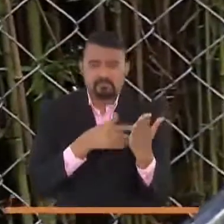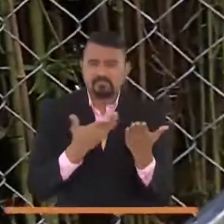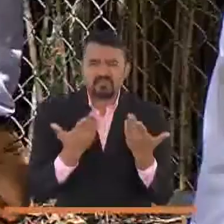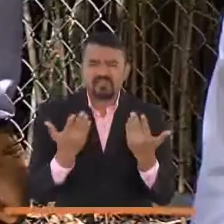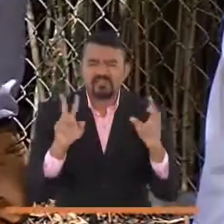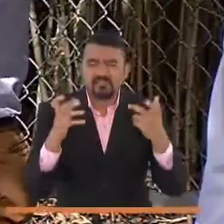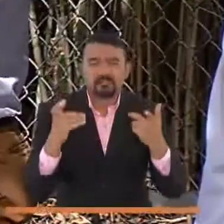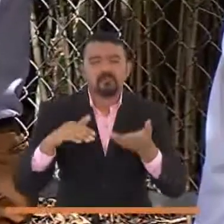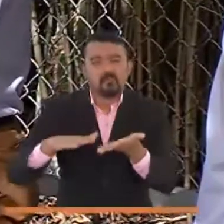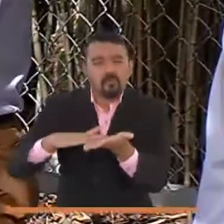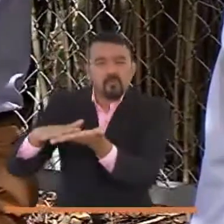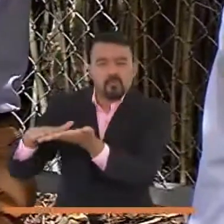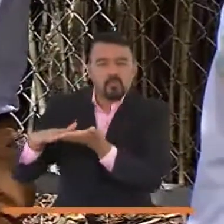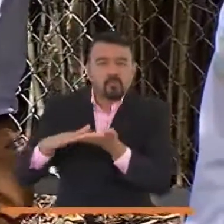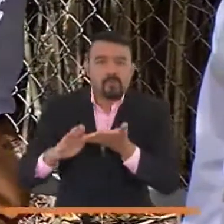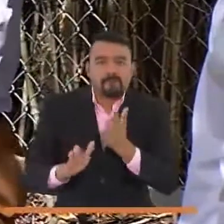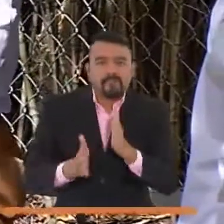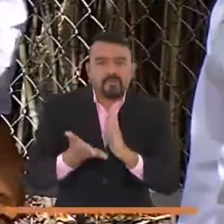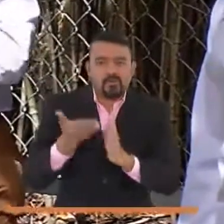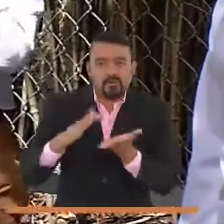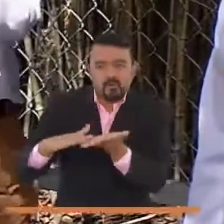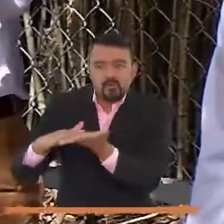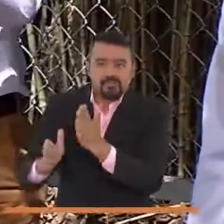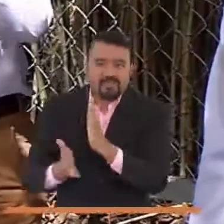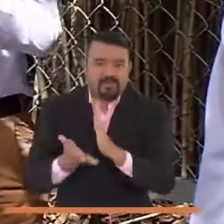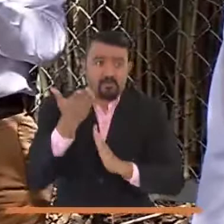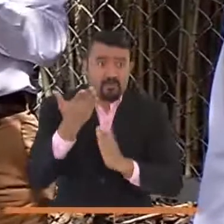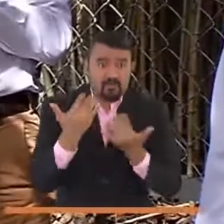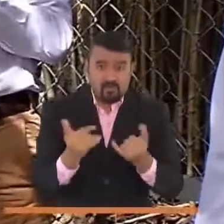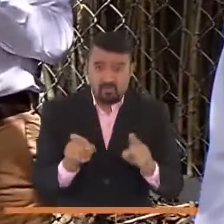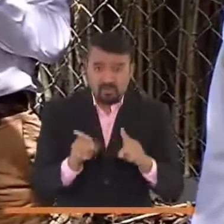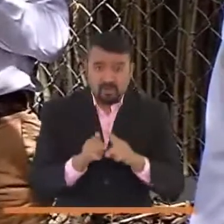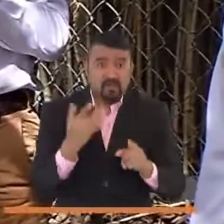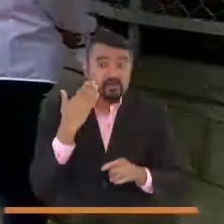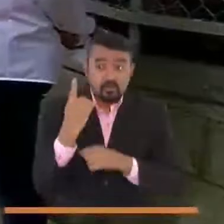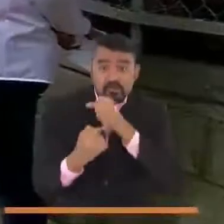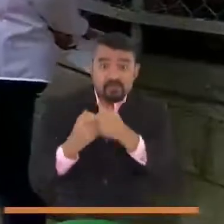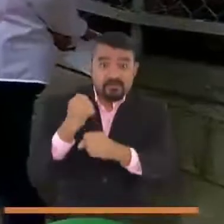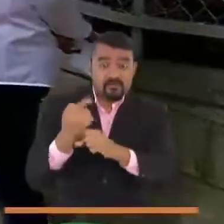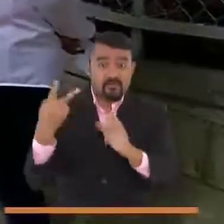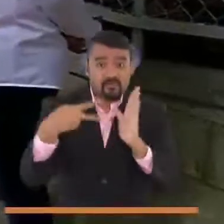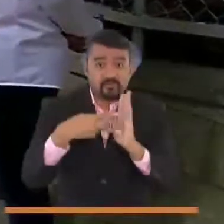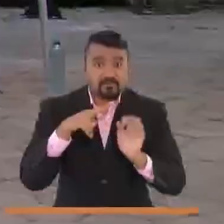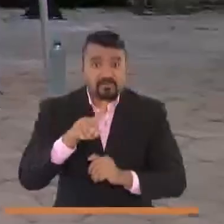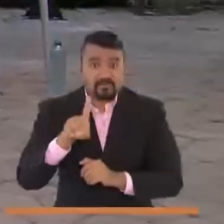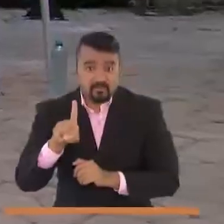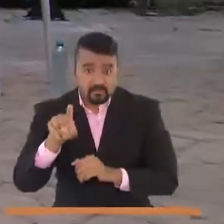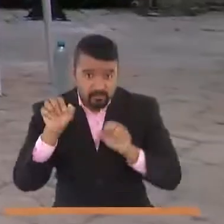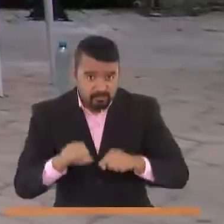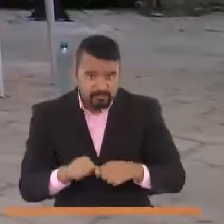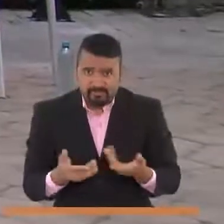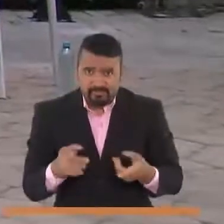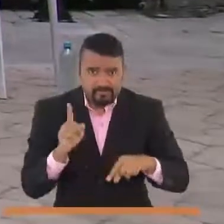espacio público. Y vamos avanzando, no esperamos hasta el 2021, no podemos sacar excusas los mandatarios